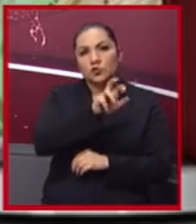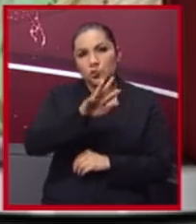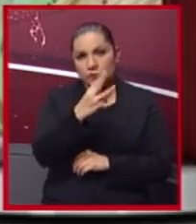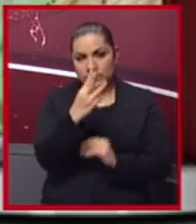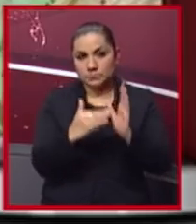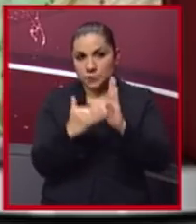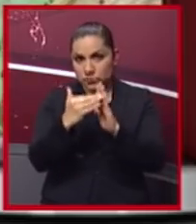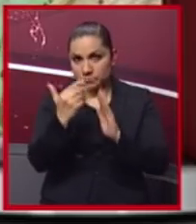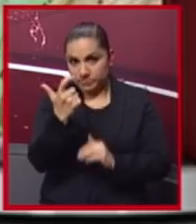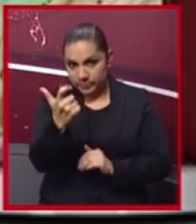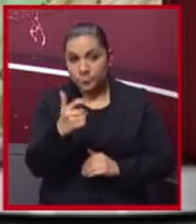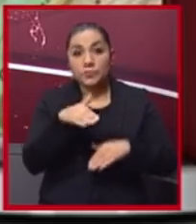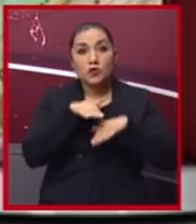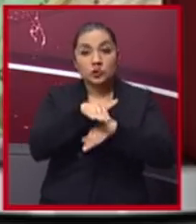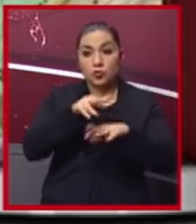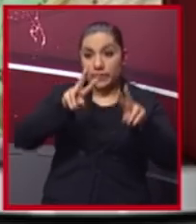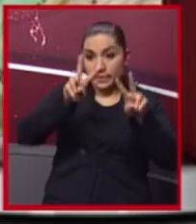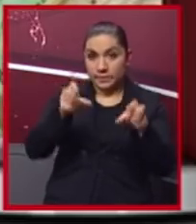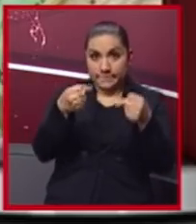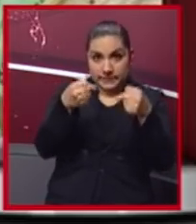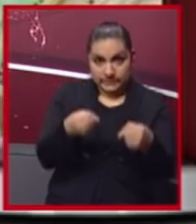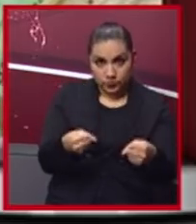Y en el caso de seguridad,